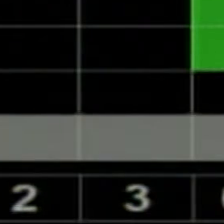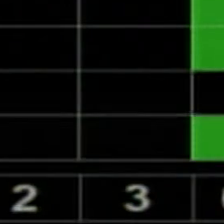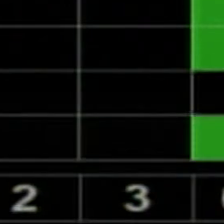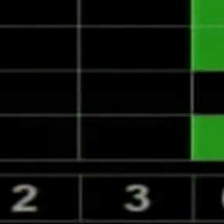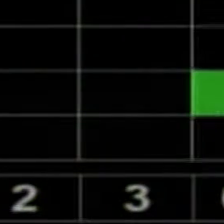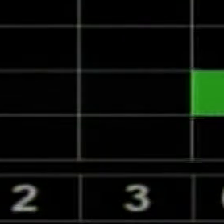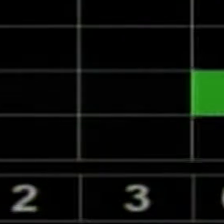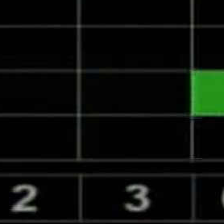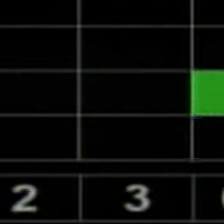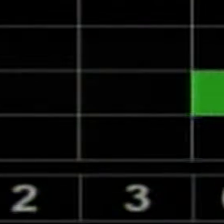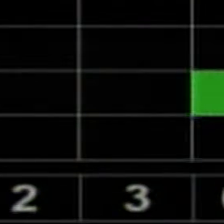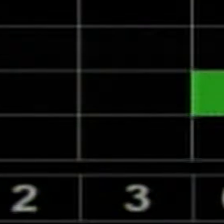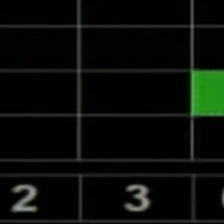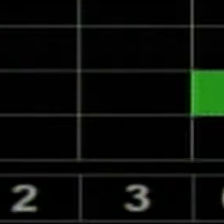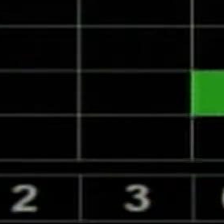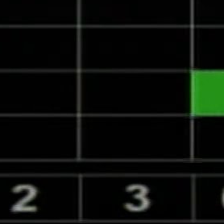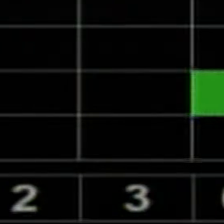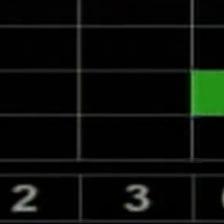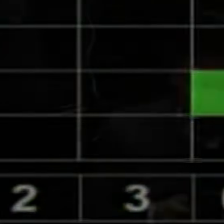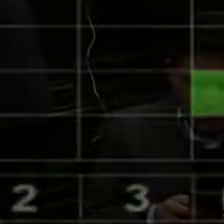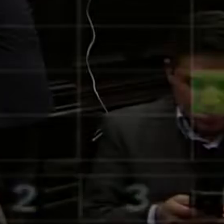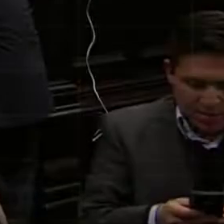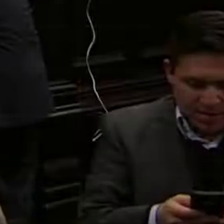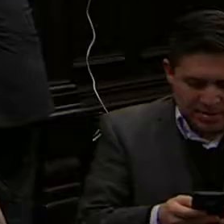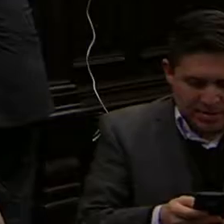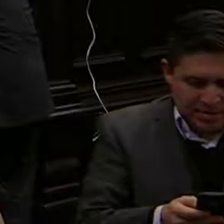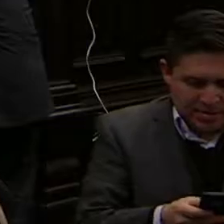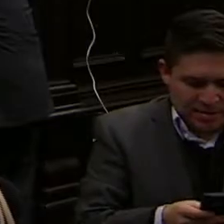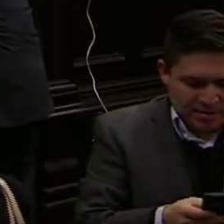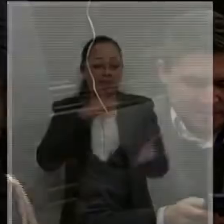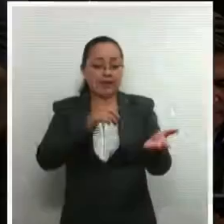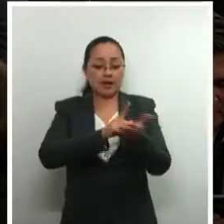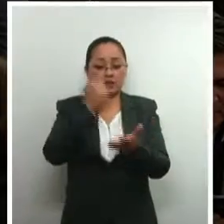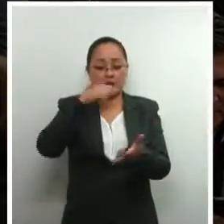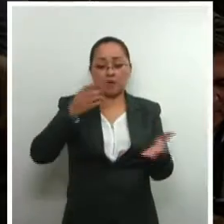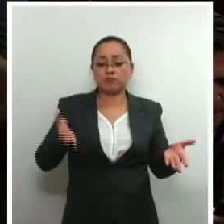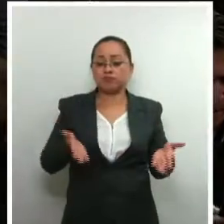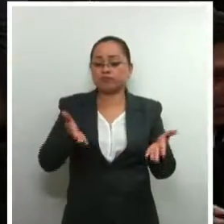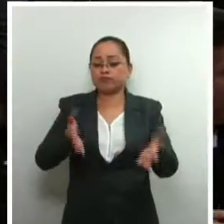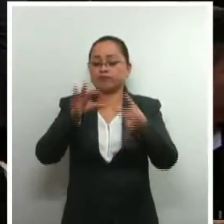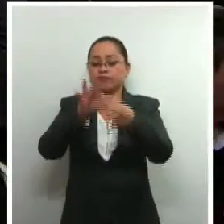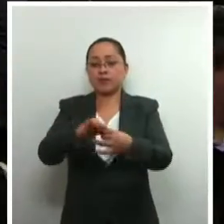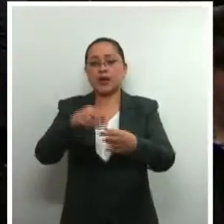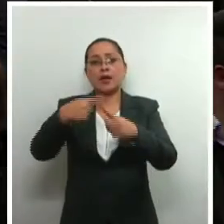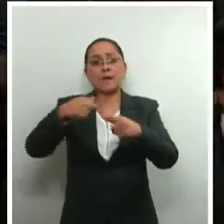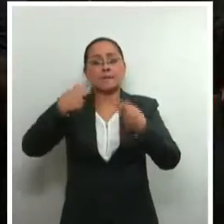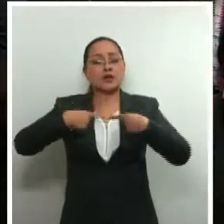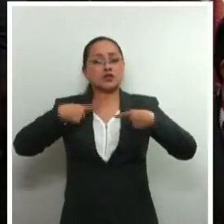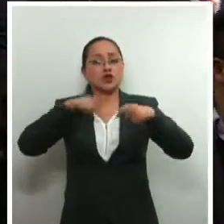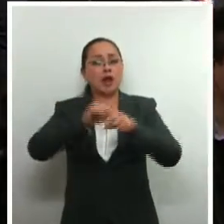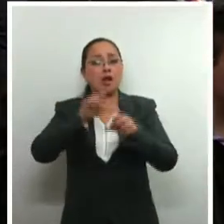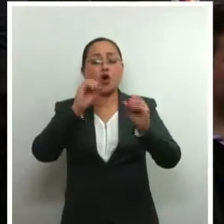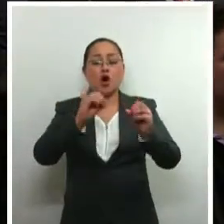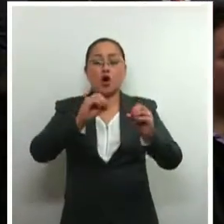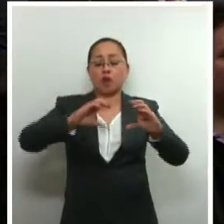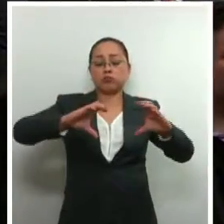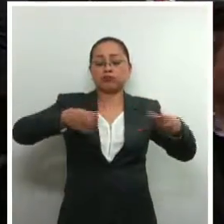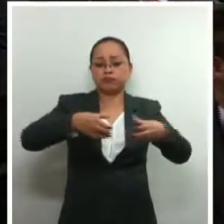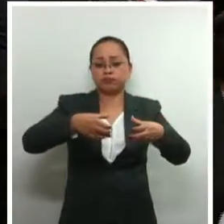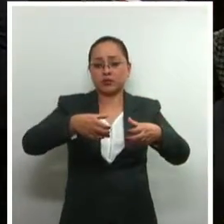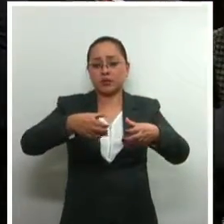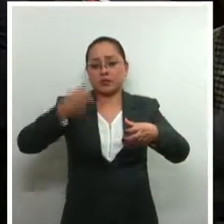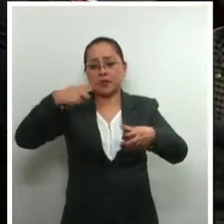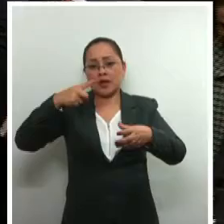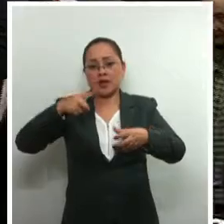de responsabilidad común y existe el derecho de promover a título individual o colectivo acciones